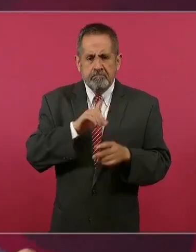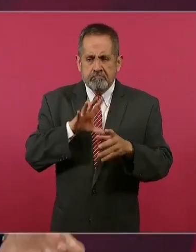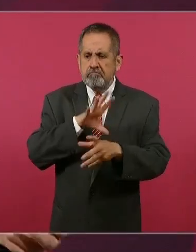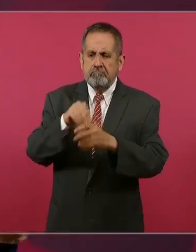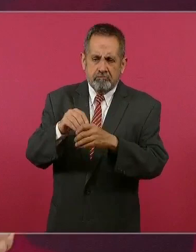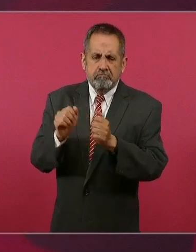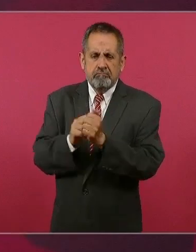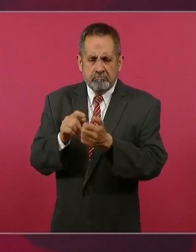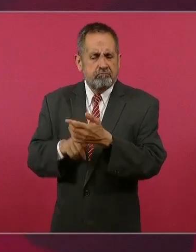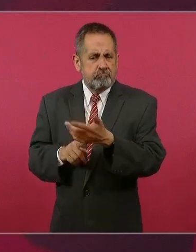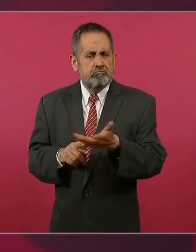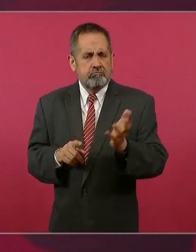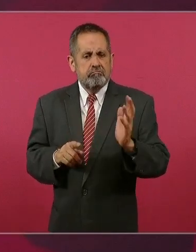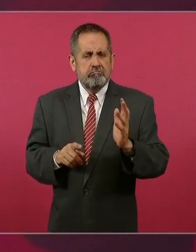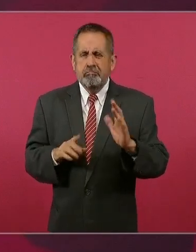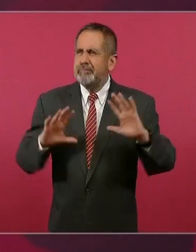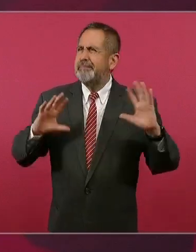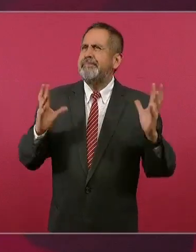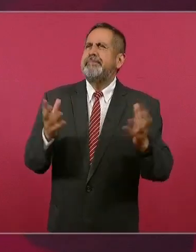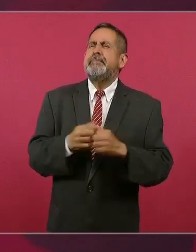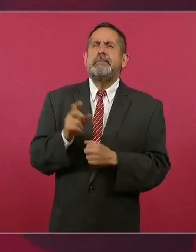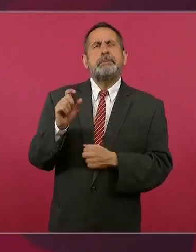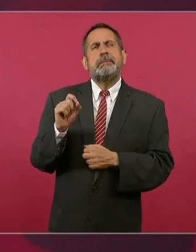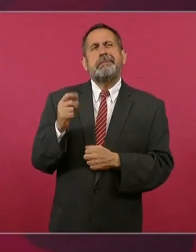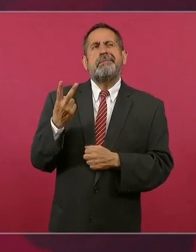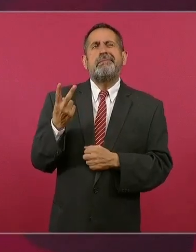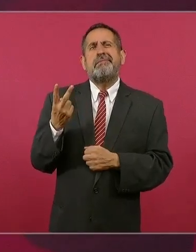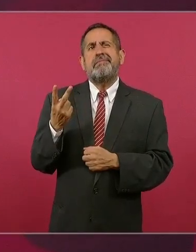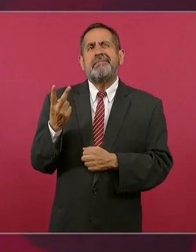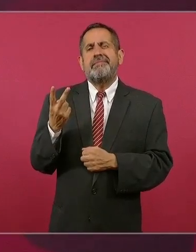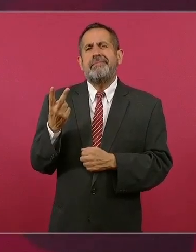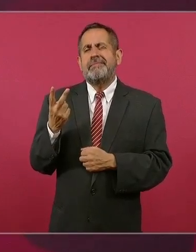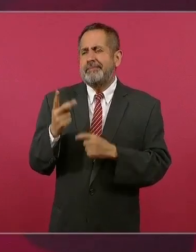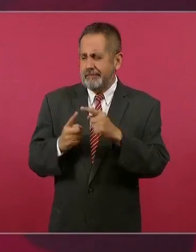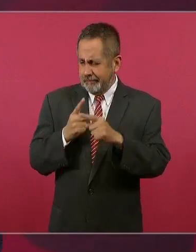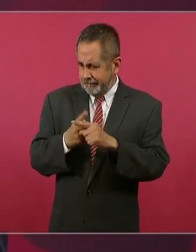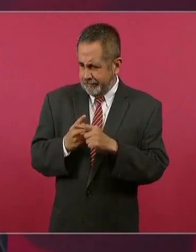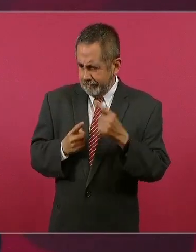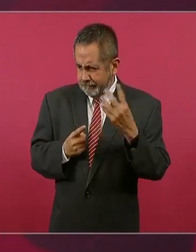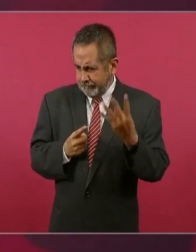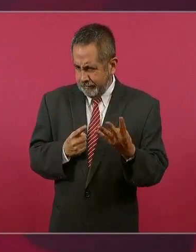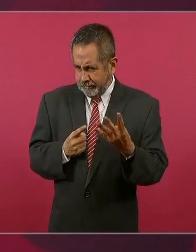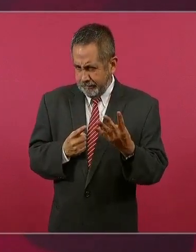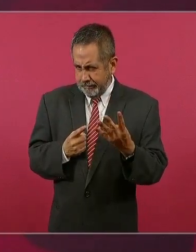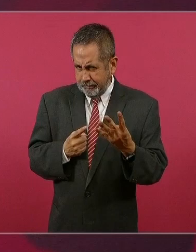O sea que fueron 22 más 4,